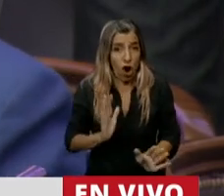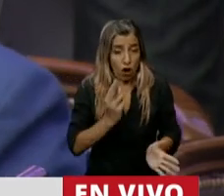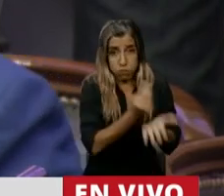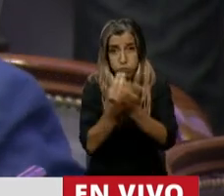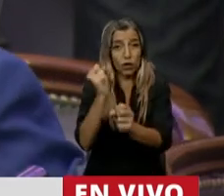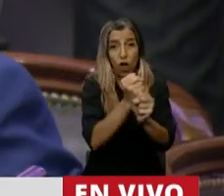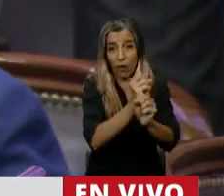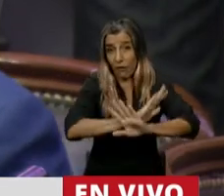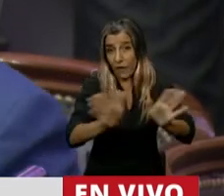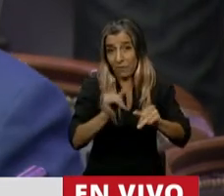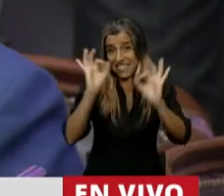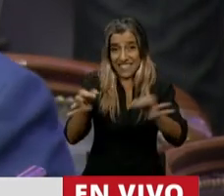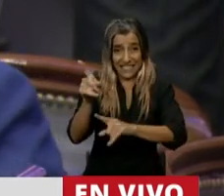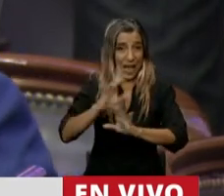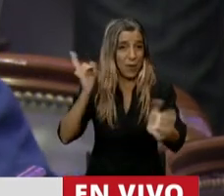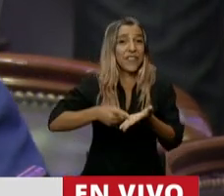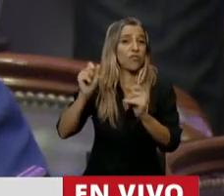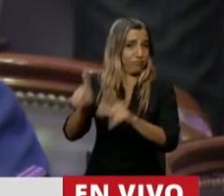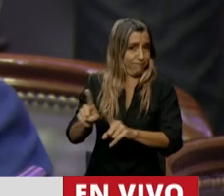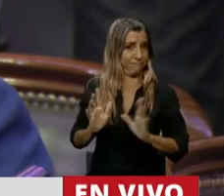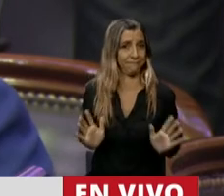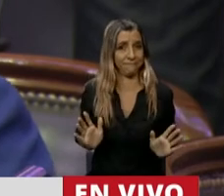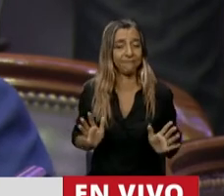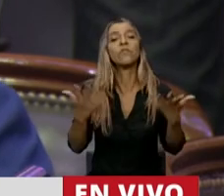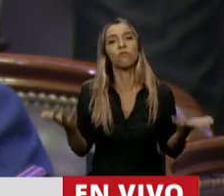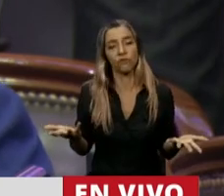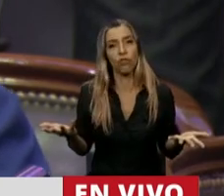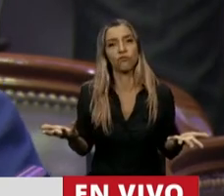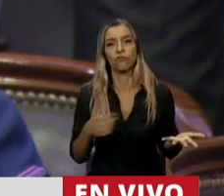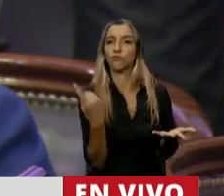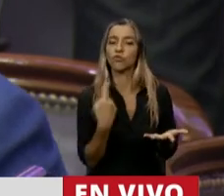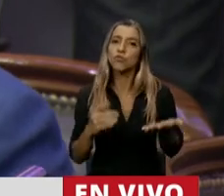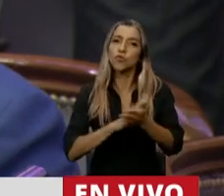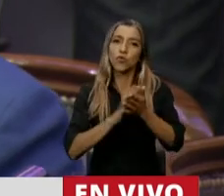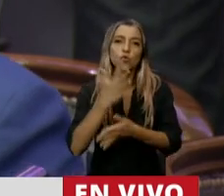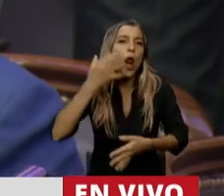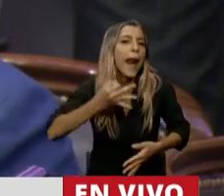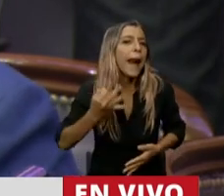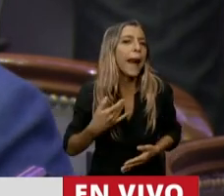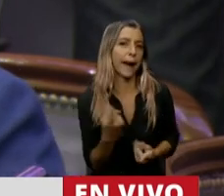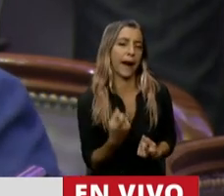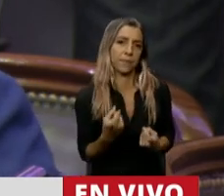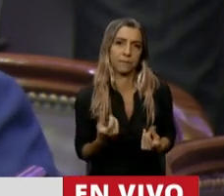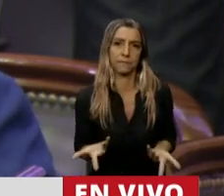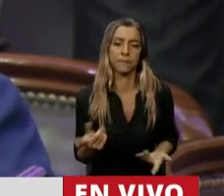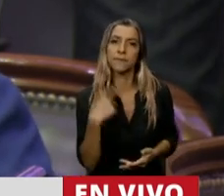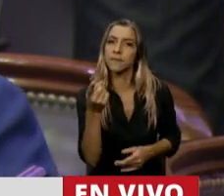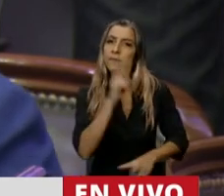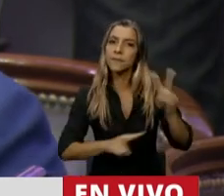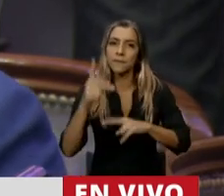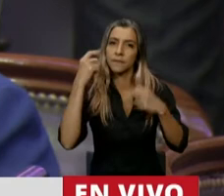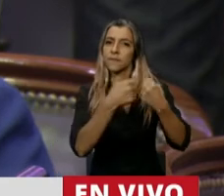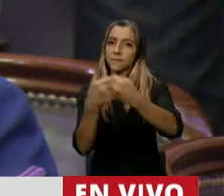Señor presidente, es momento de buscar soluciones reales, de buscar consensos y un